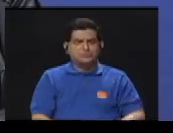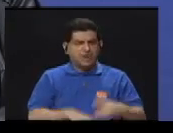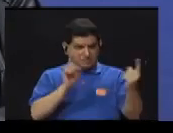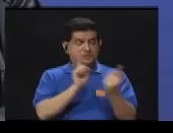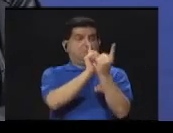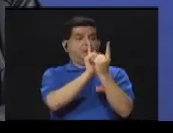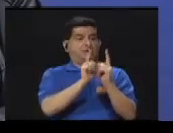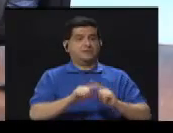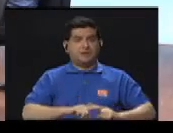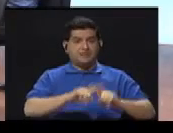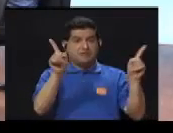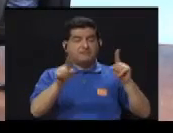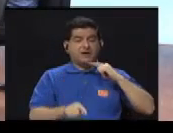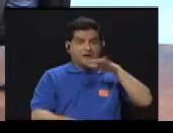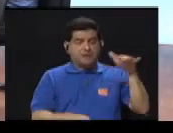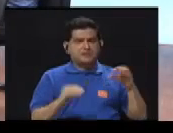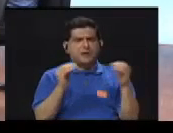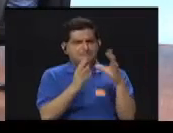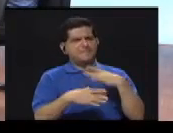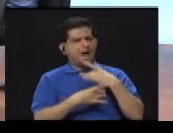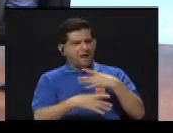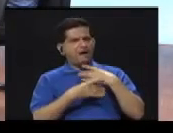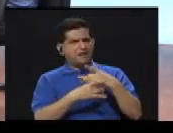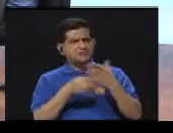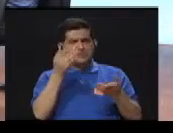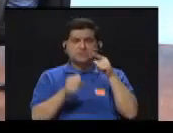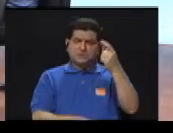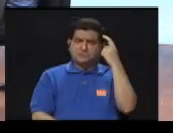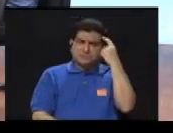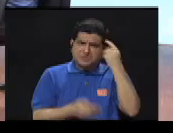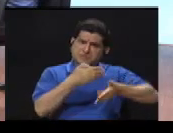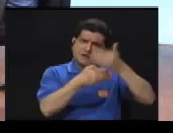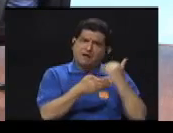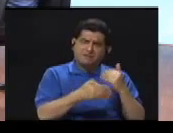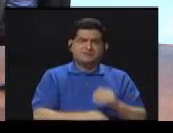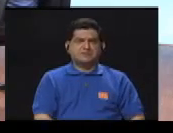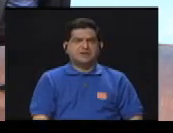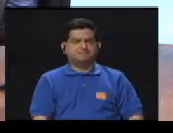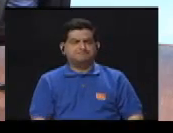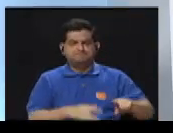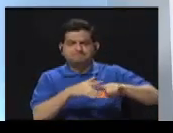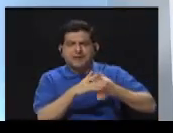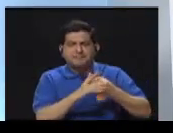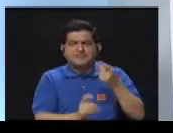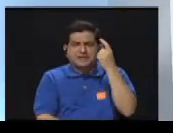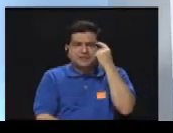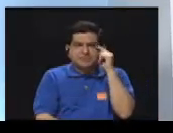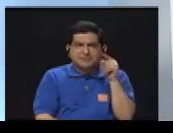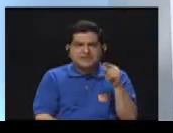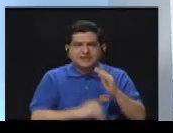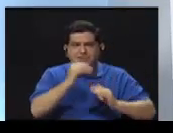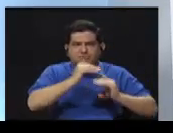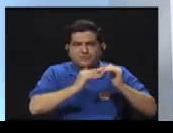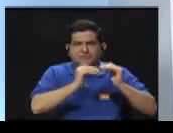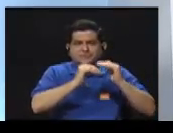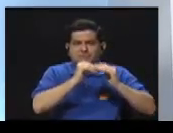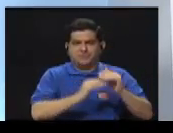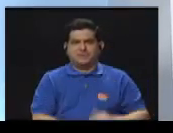usted llega y se encuentra una realidad distinta y más interesante tal vez que la que usted había planteado. Entonces empezamos a construir en base a eso, en